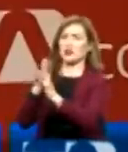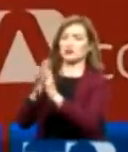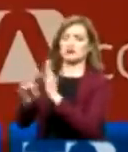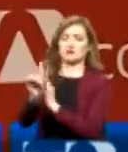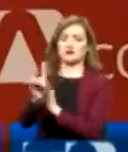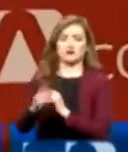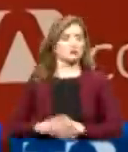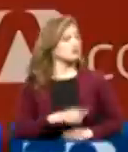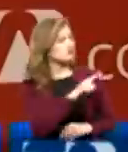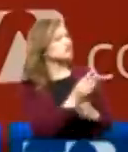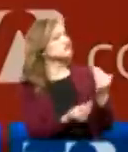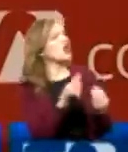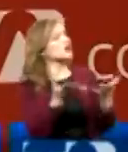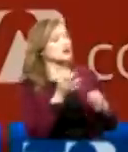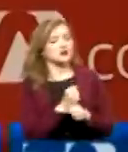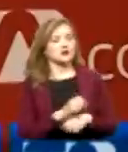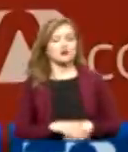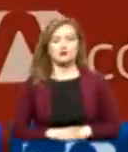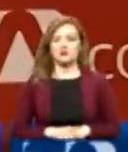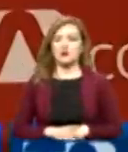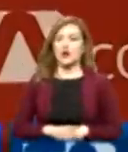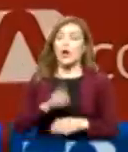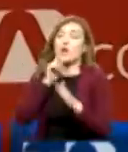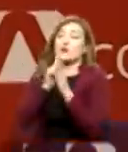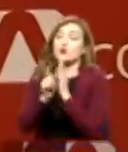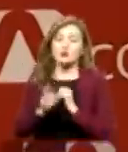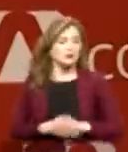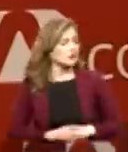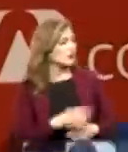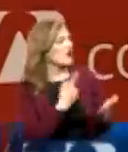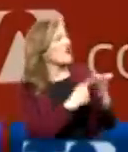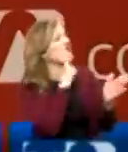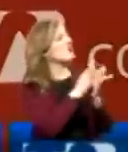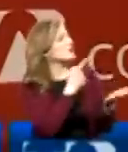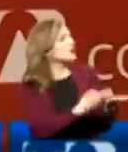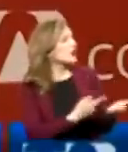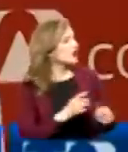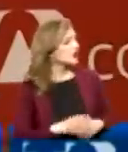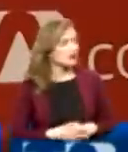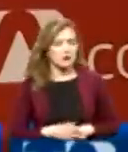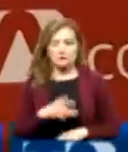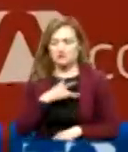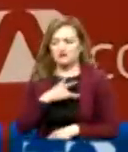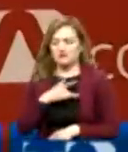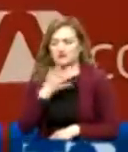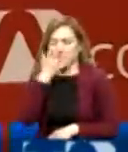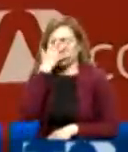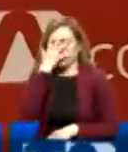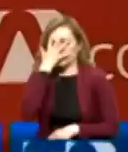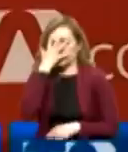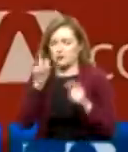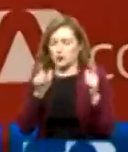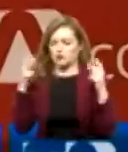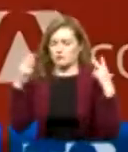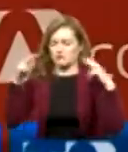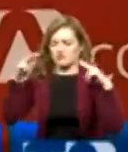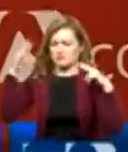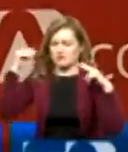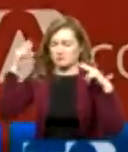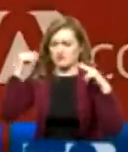va a hacer usted? Quiero poner una denuncia. Una denuncia de que tú estás en una fila con toda la gente que te